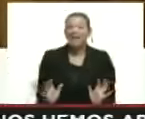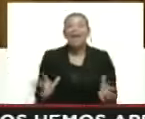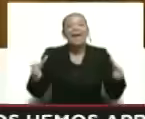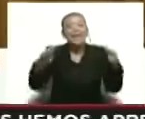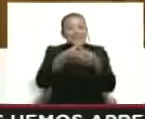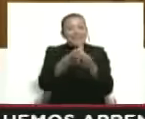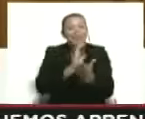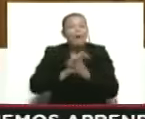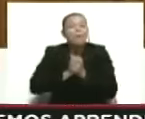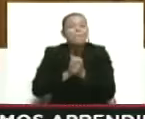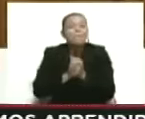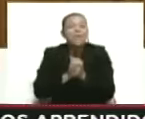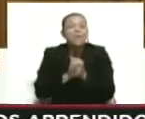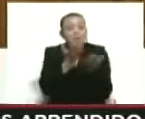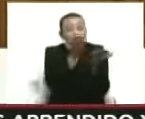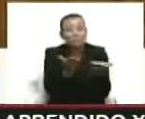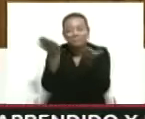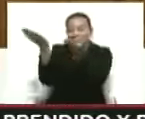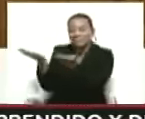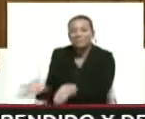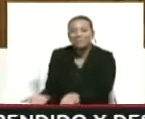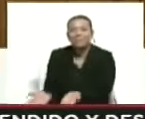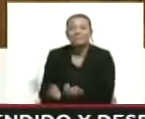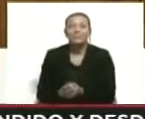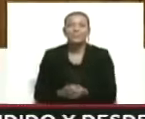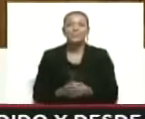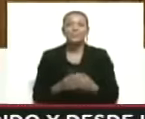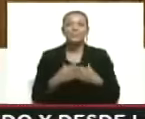compañero, lo dejamos aquí, pues.